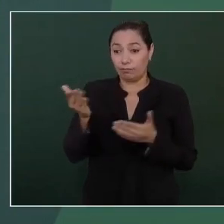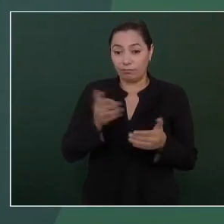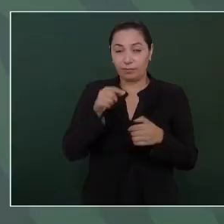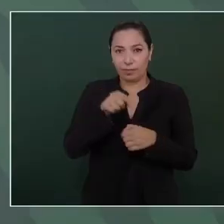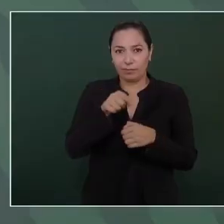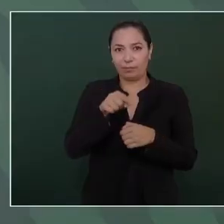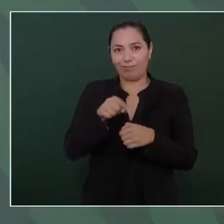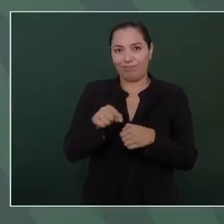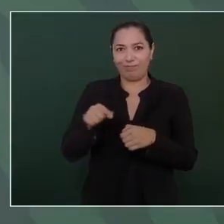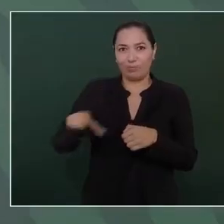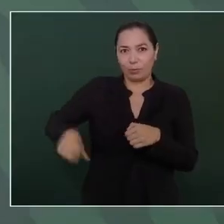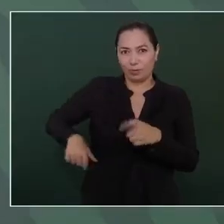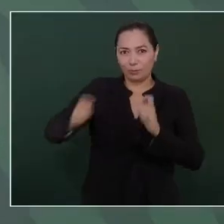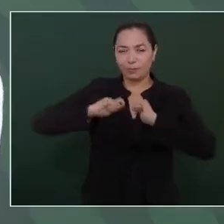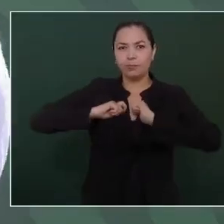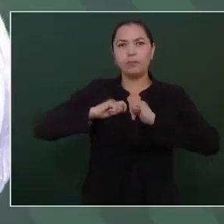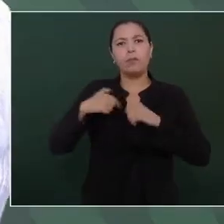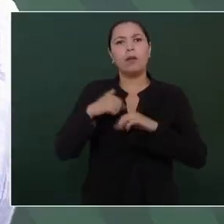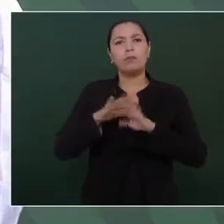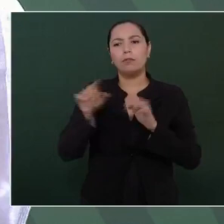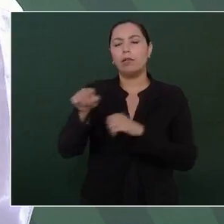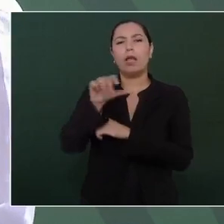acueducto de